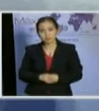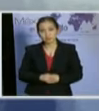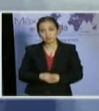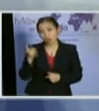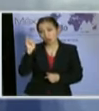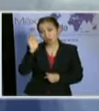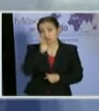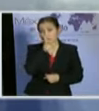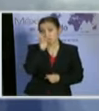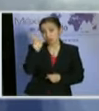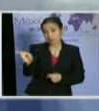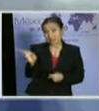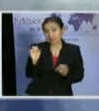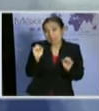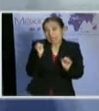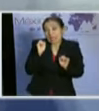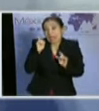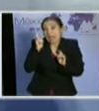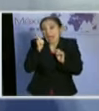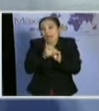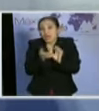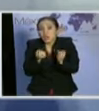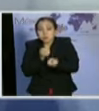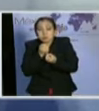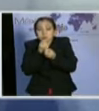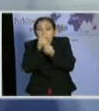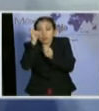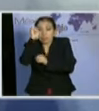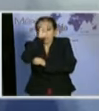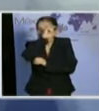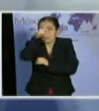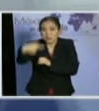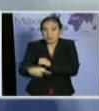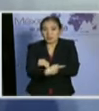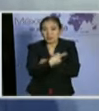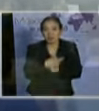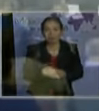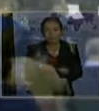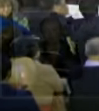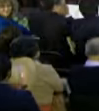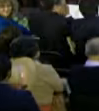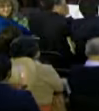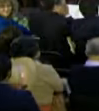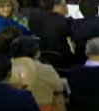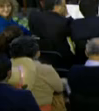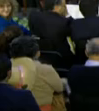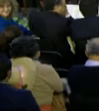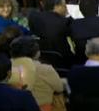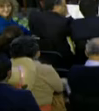Espero haber contestado en alguna medida a la gran complejidad que usted me planteaba. Muchas gracias.